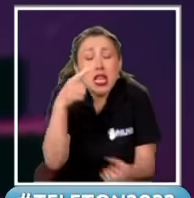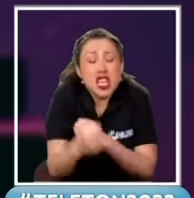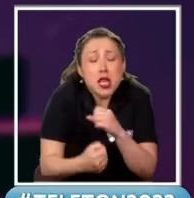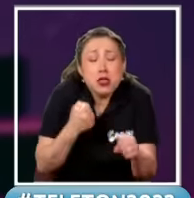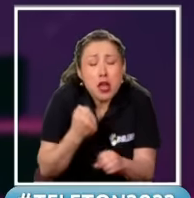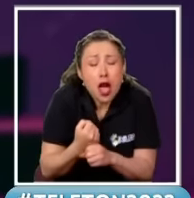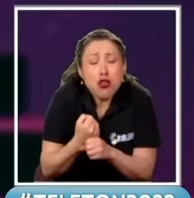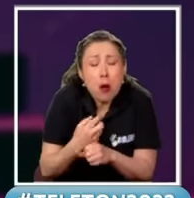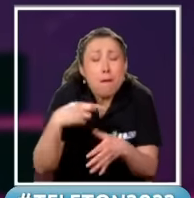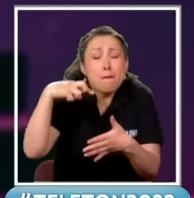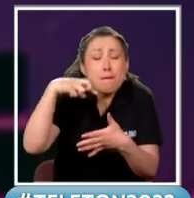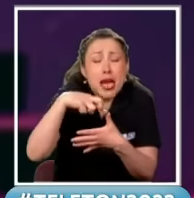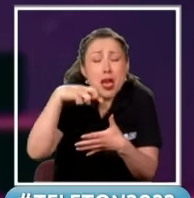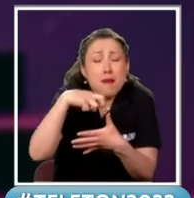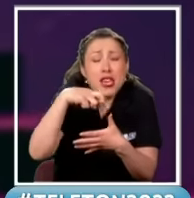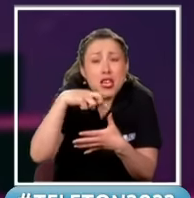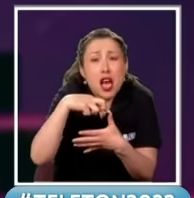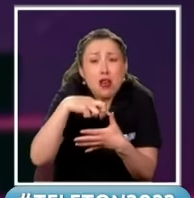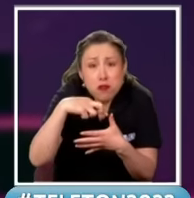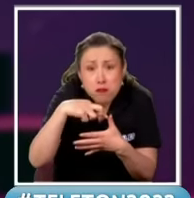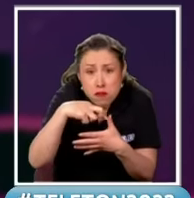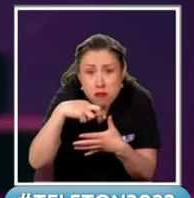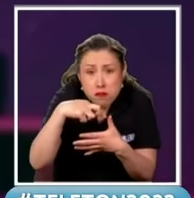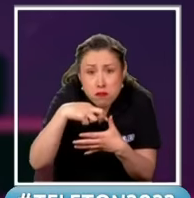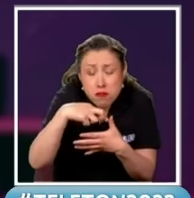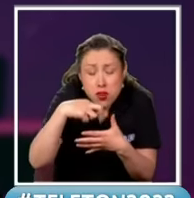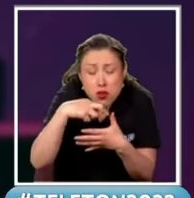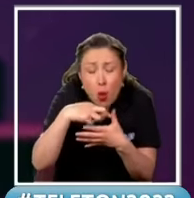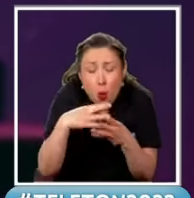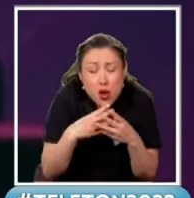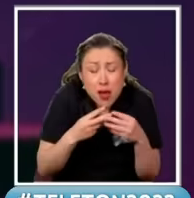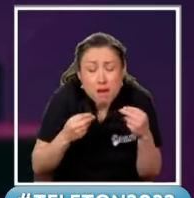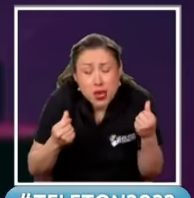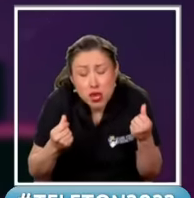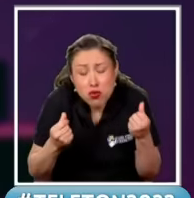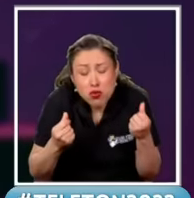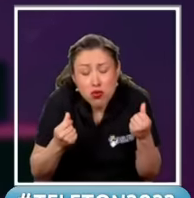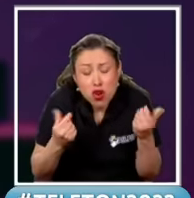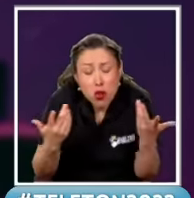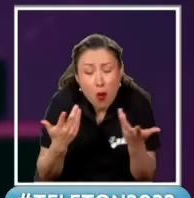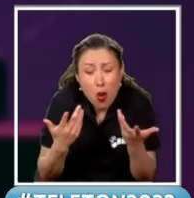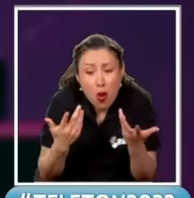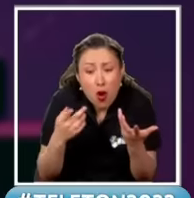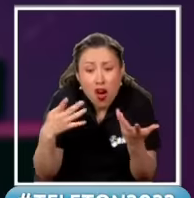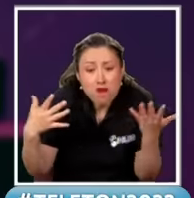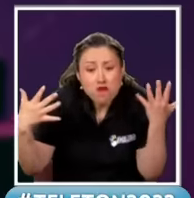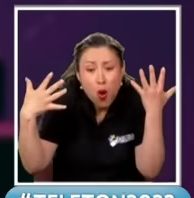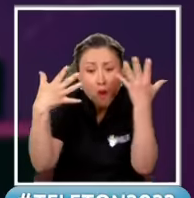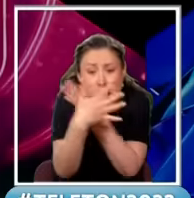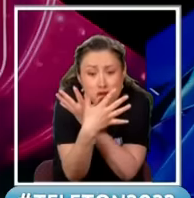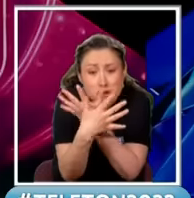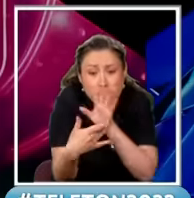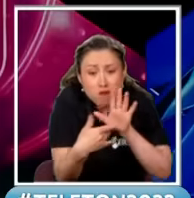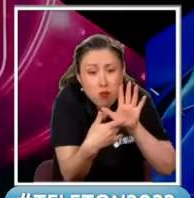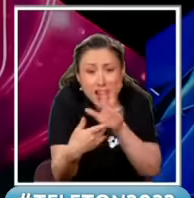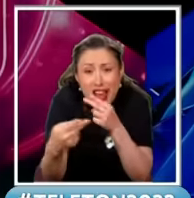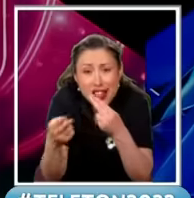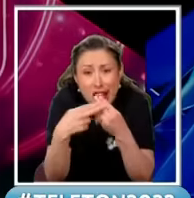los Panamericanos, si bien tuvo un tremendo espíritu, opacó un poco la visibilidad de la